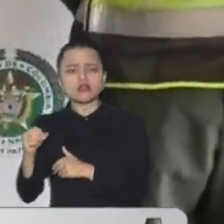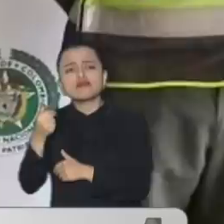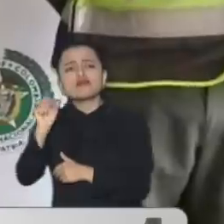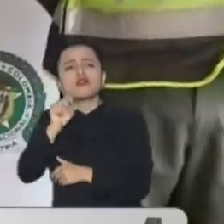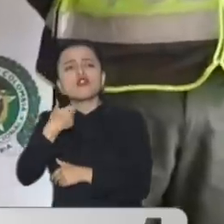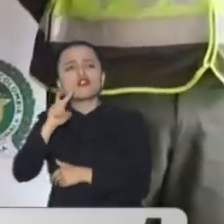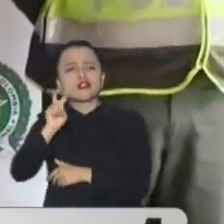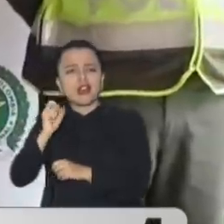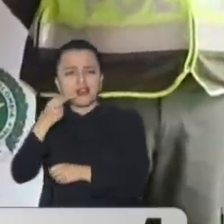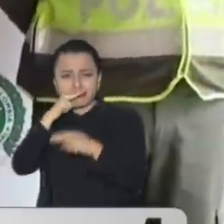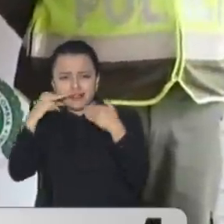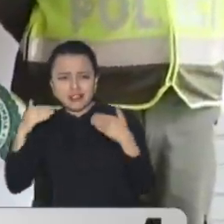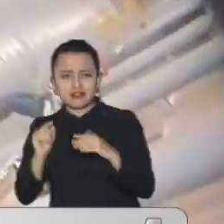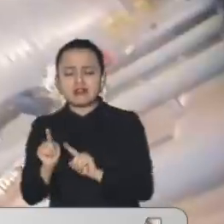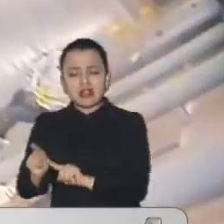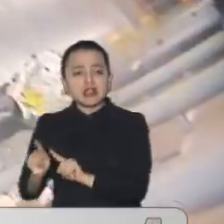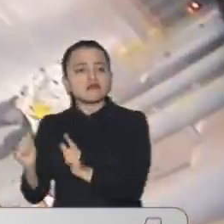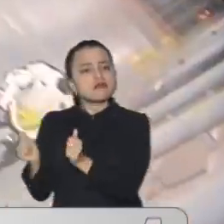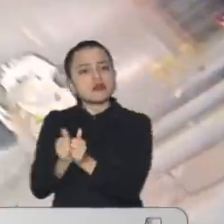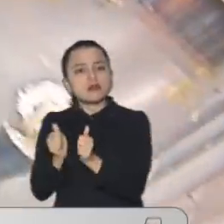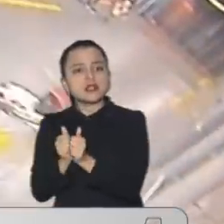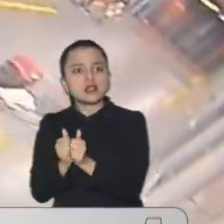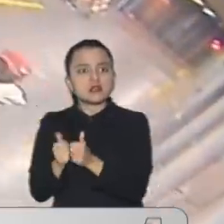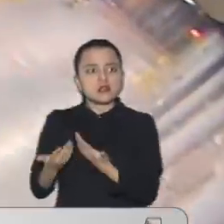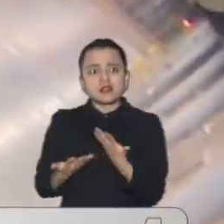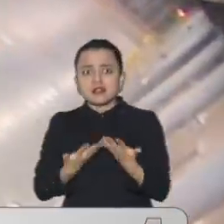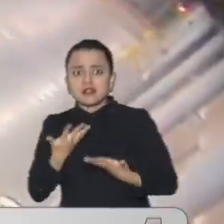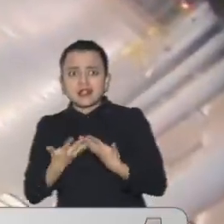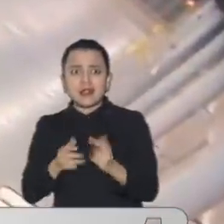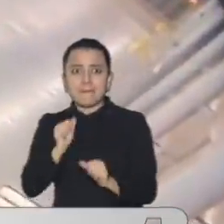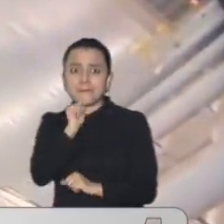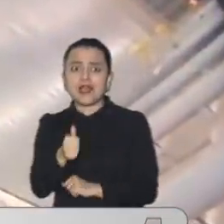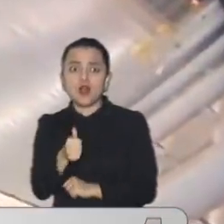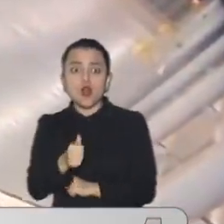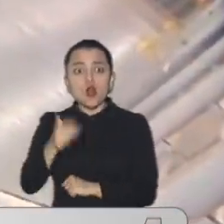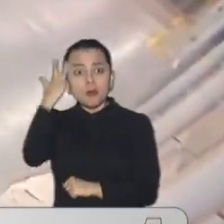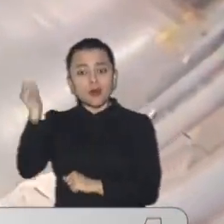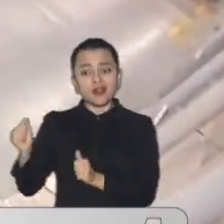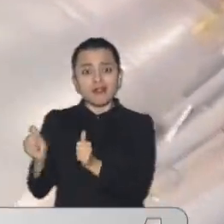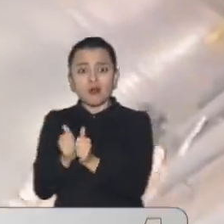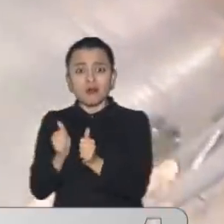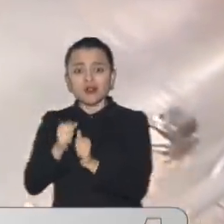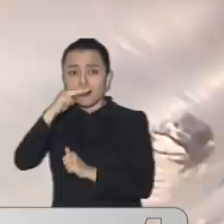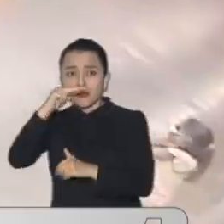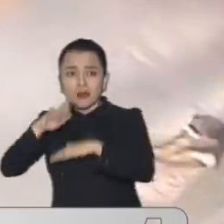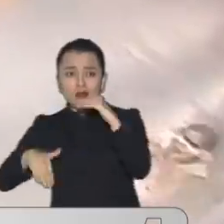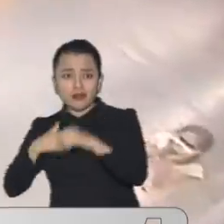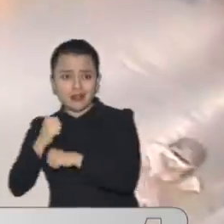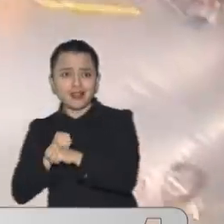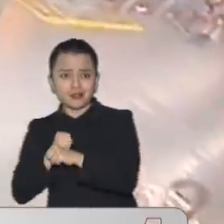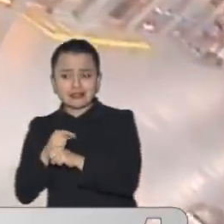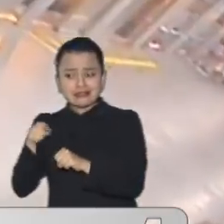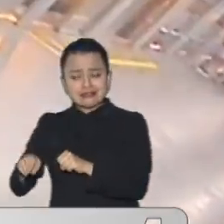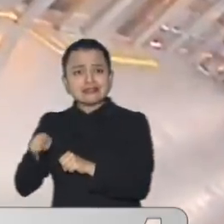una niña de 12 años, y pues creemos que eso agrava la situación de la persona que fue capturada y de los que están